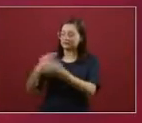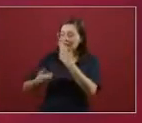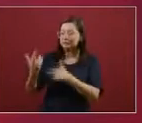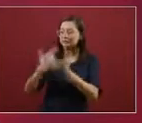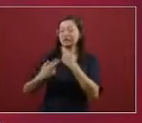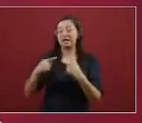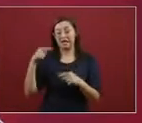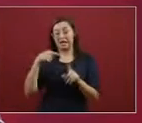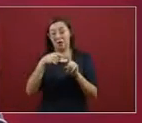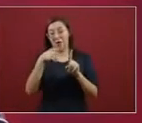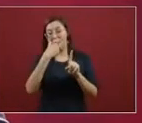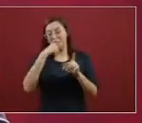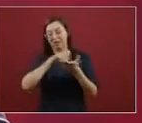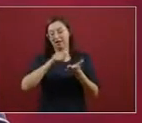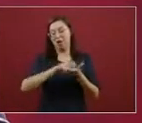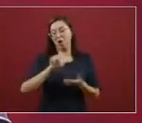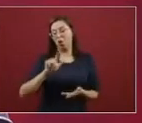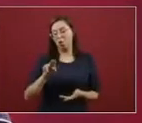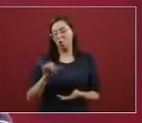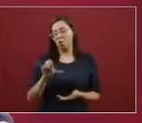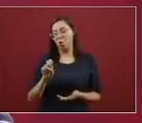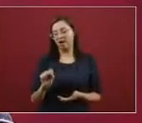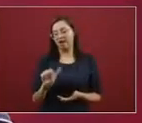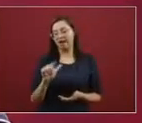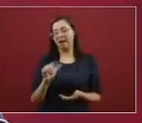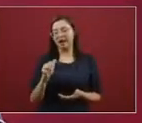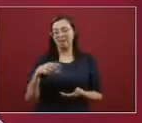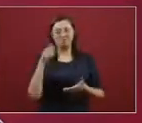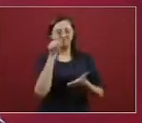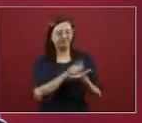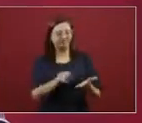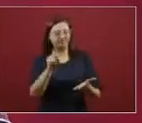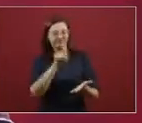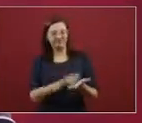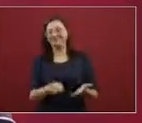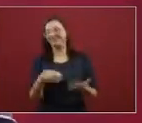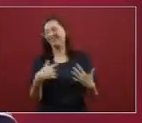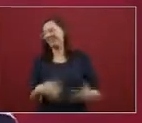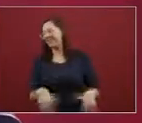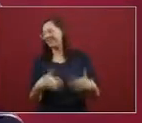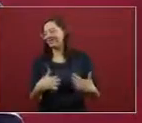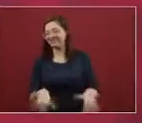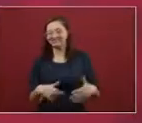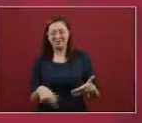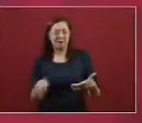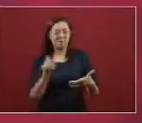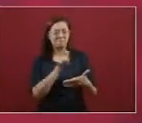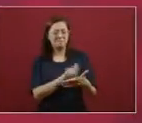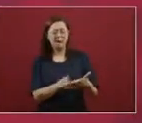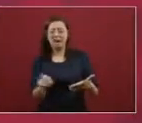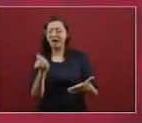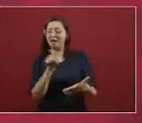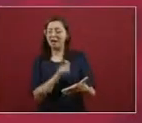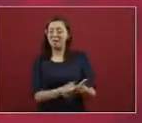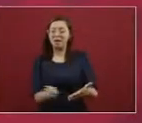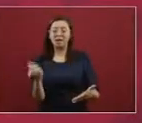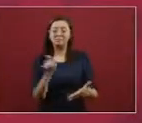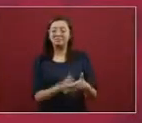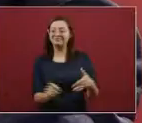alamán qué es extraordinario porque describe muy bien